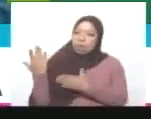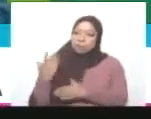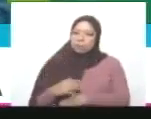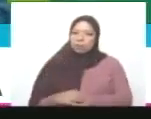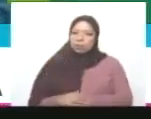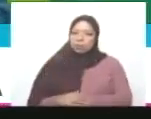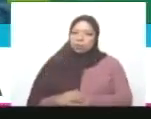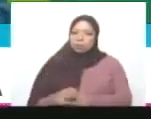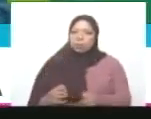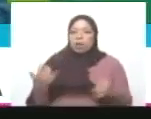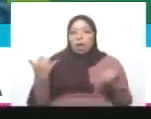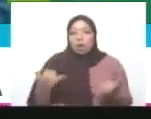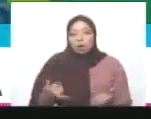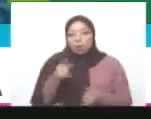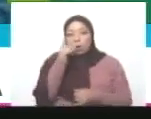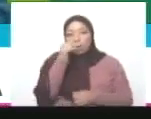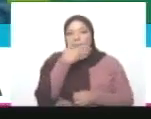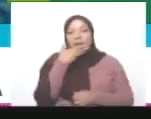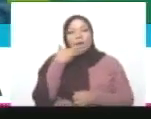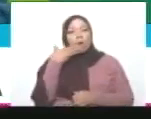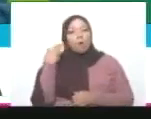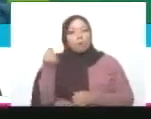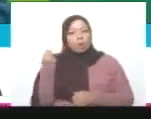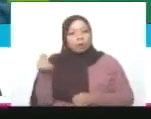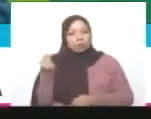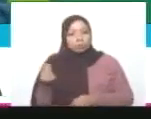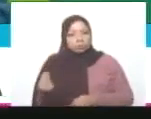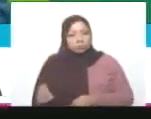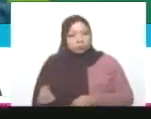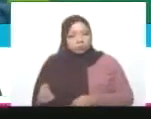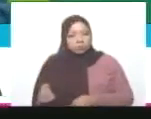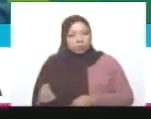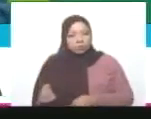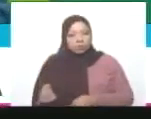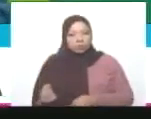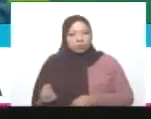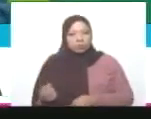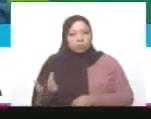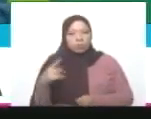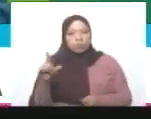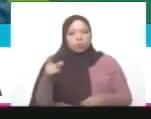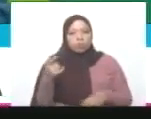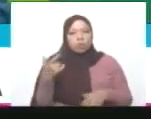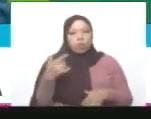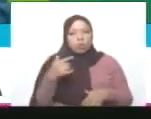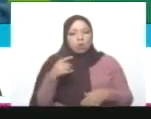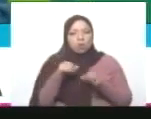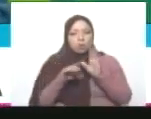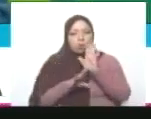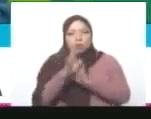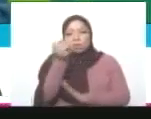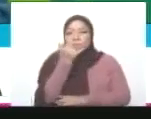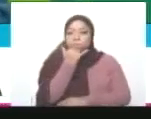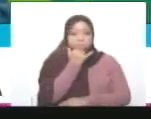ya queda en sus manos tengo un hombre joven No se deje llevar por el camino equivocado